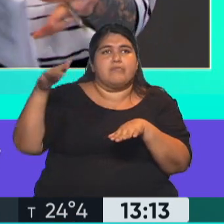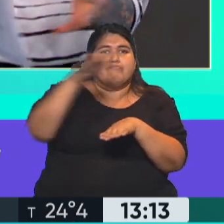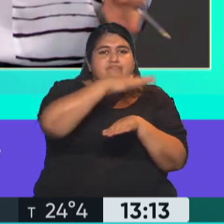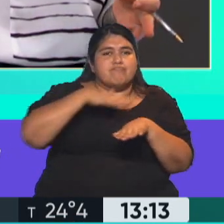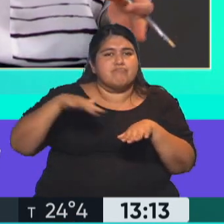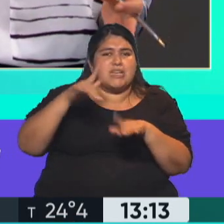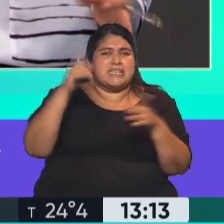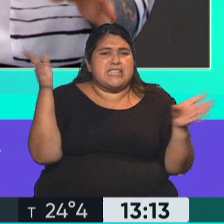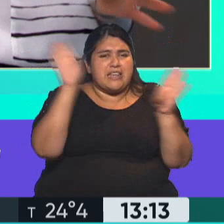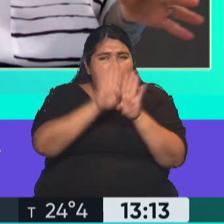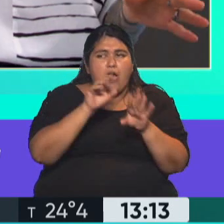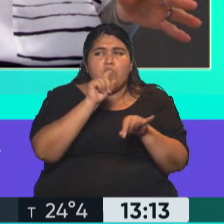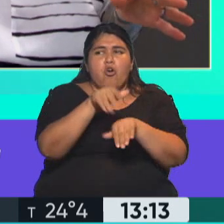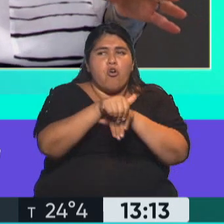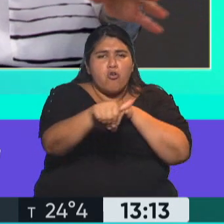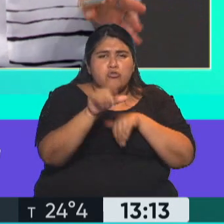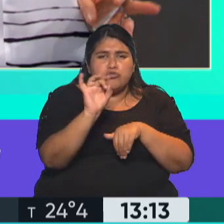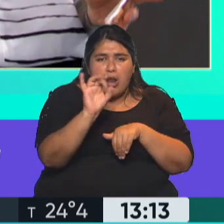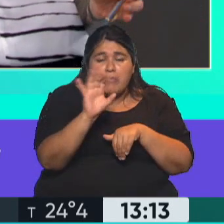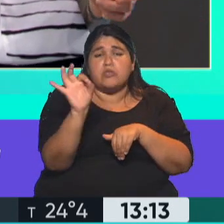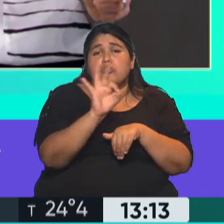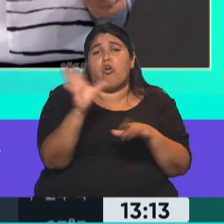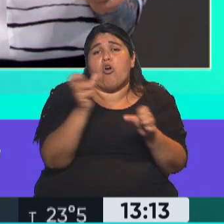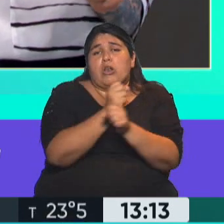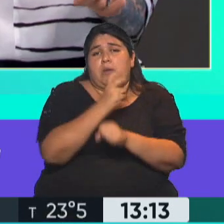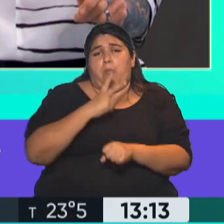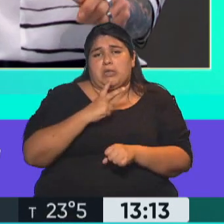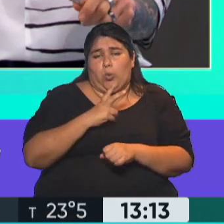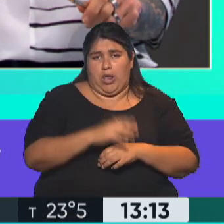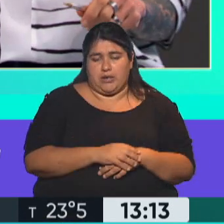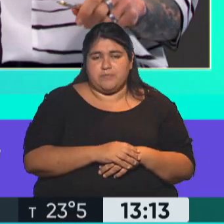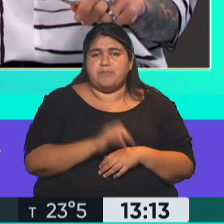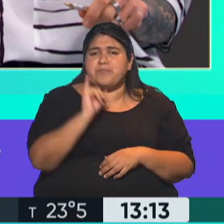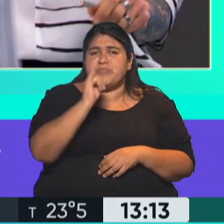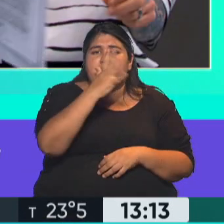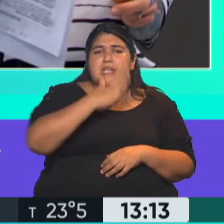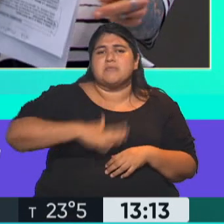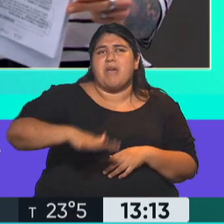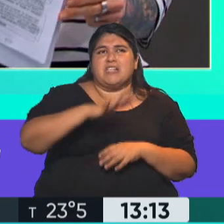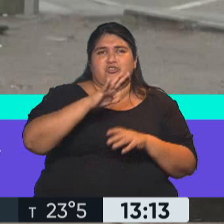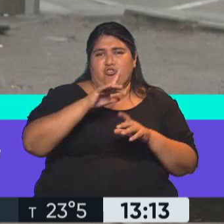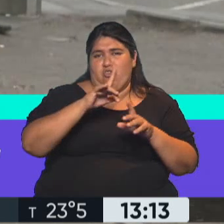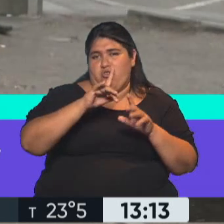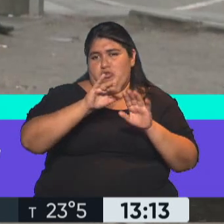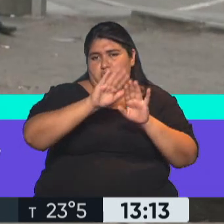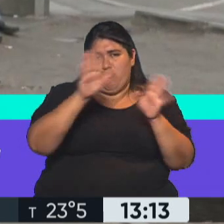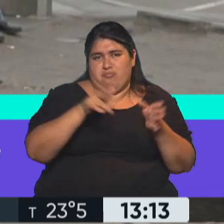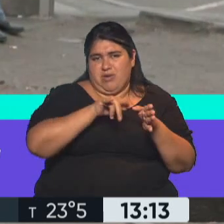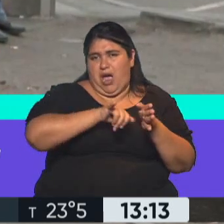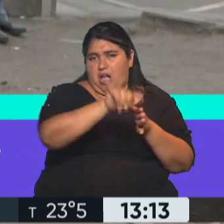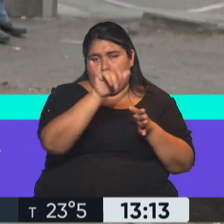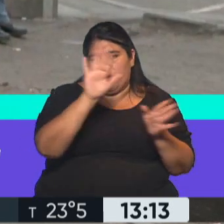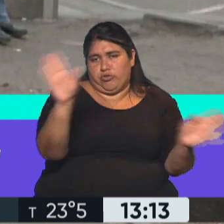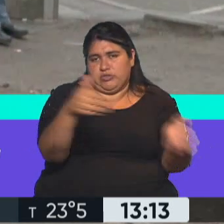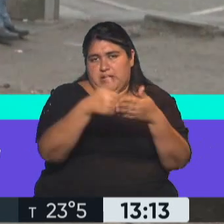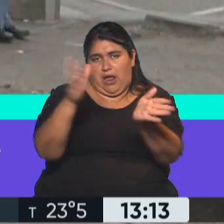cerrado, únicamente en colectivos o vehículos particulares. Sí, el espacio aéreo está cerrado, porque de hecho los